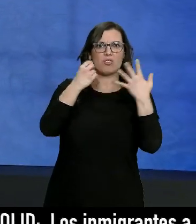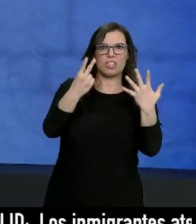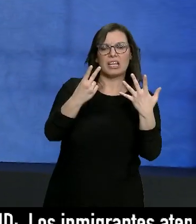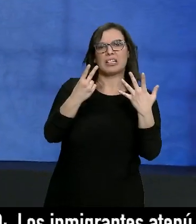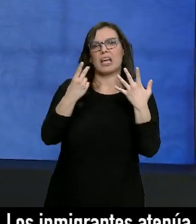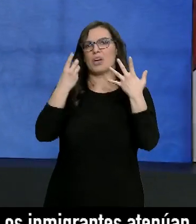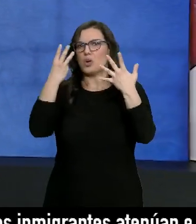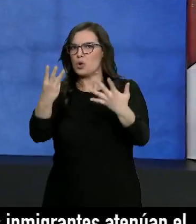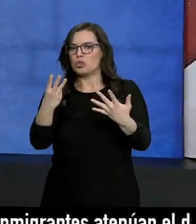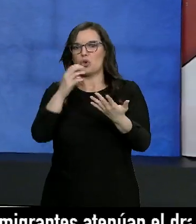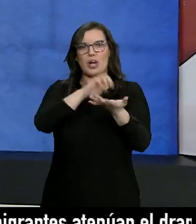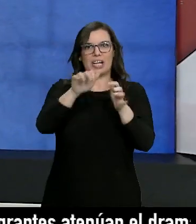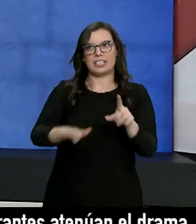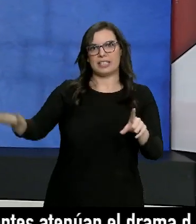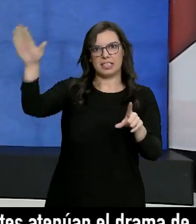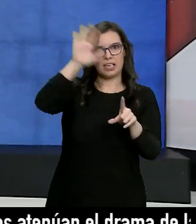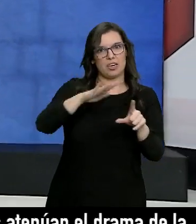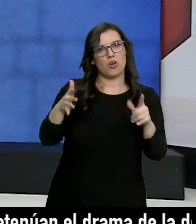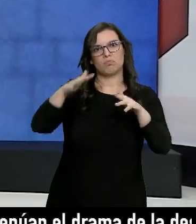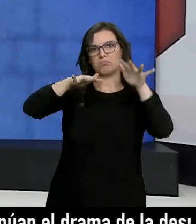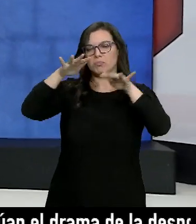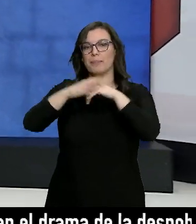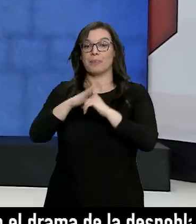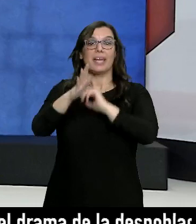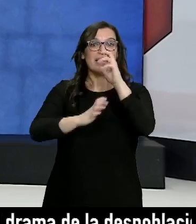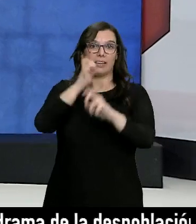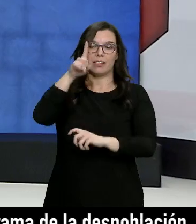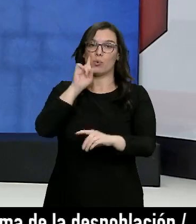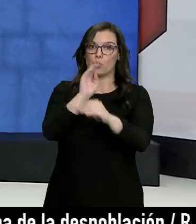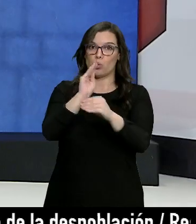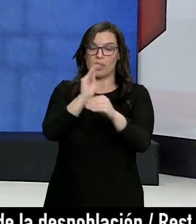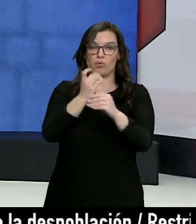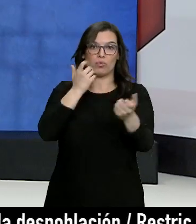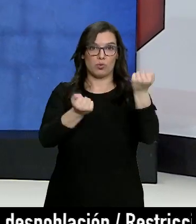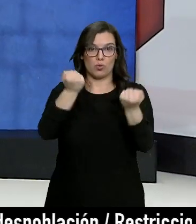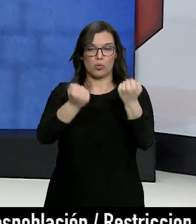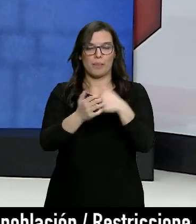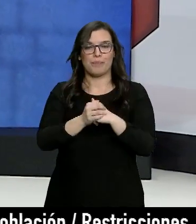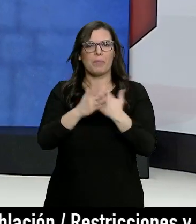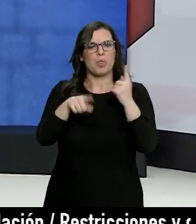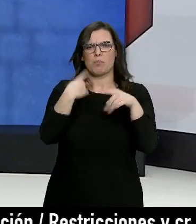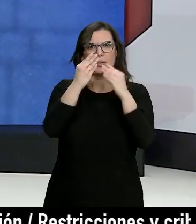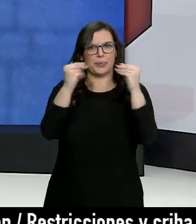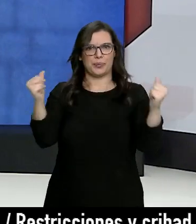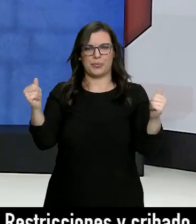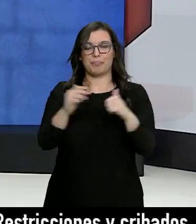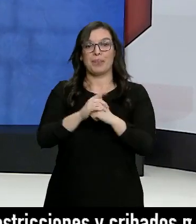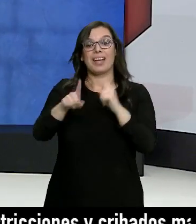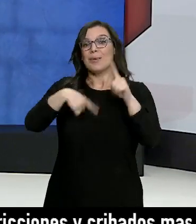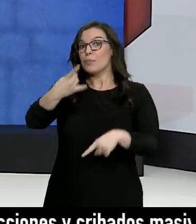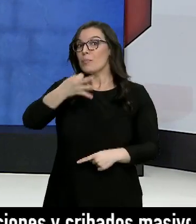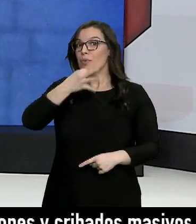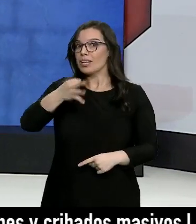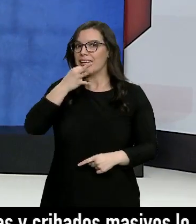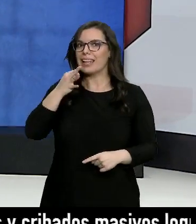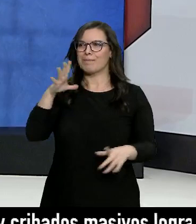en prácticamente ningún punto de Castilla y León. Con algunas nieblas también les pedimos precaución al volante, aunque se irán levantando. Por la tarde va a quedar una jornada un